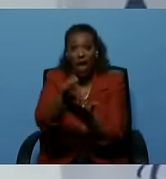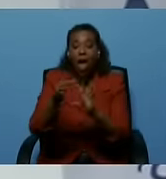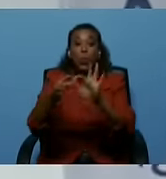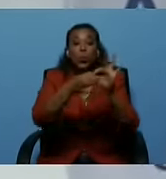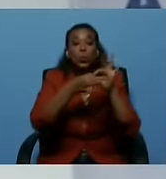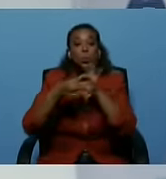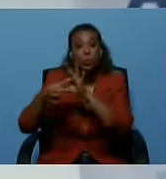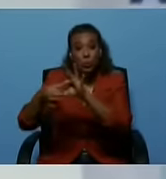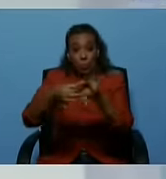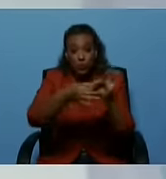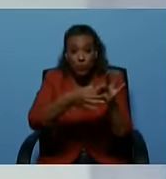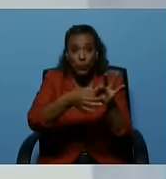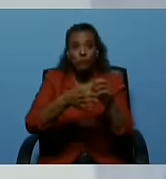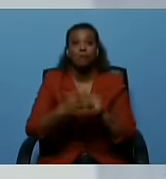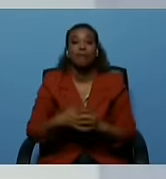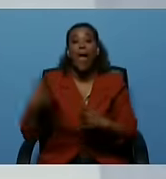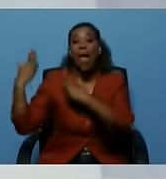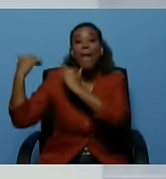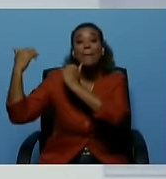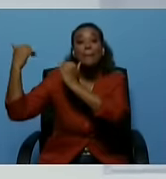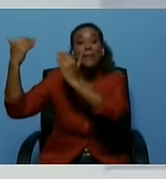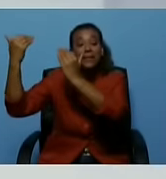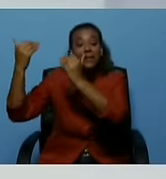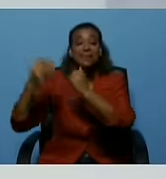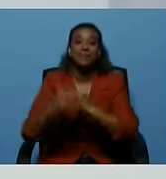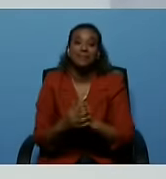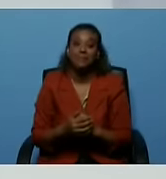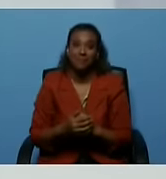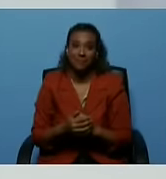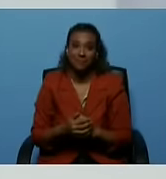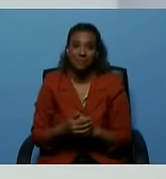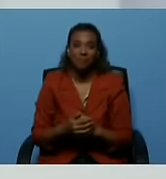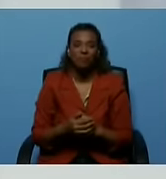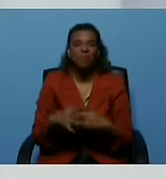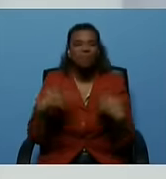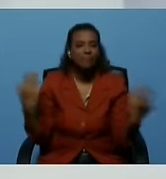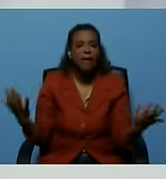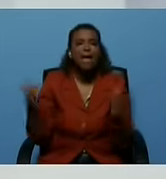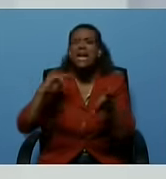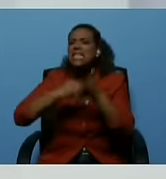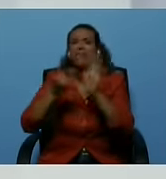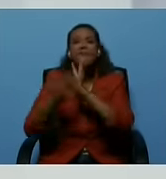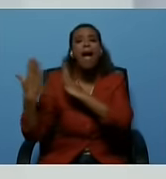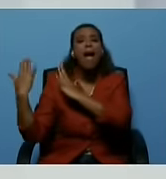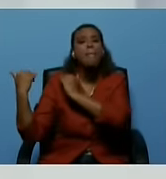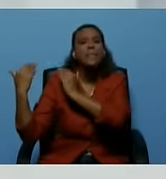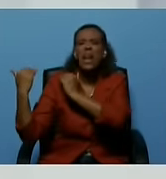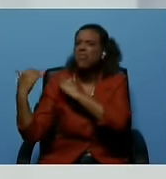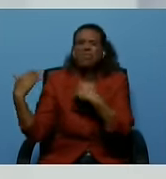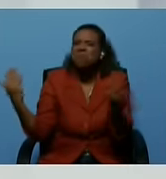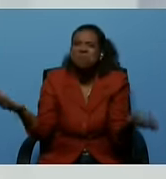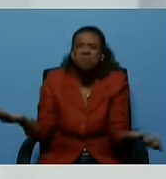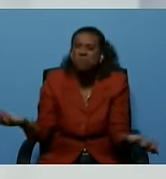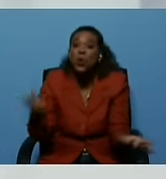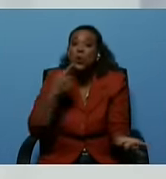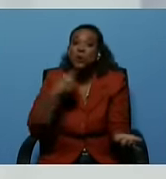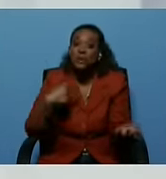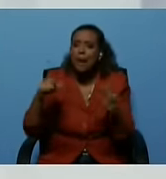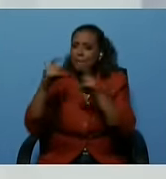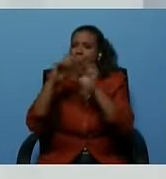unión, esperanza. ¿Y qué es la esperanza? Como lo dice la